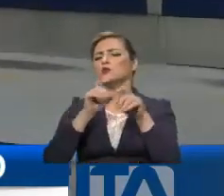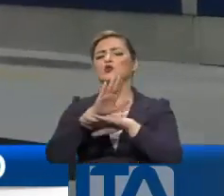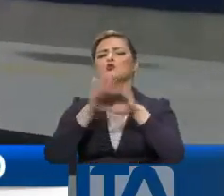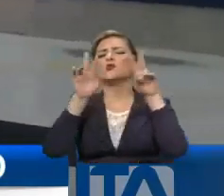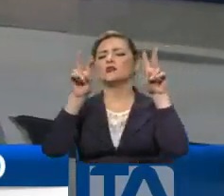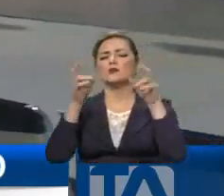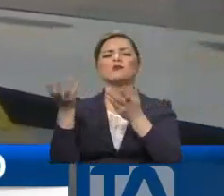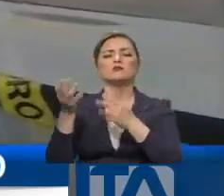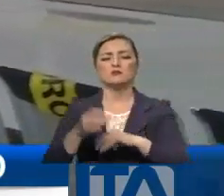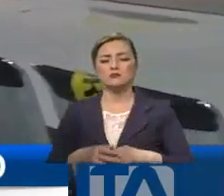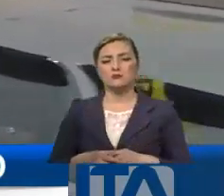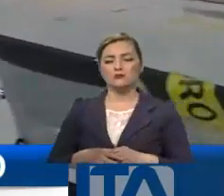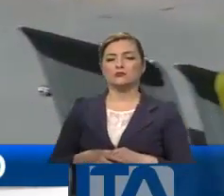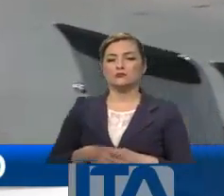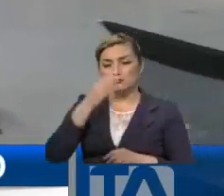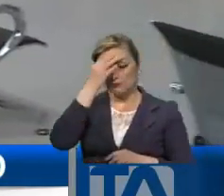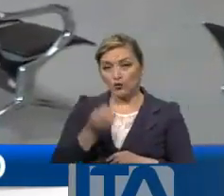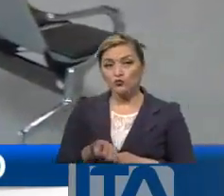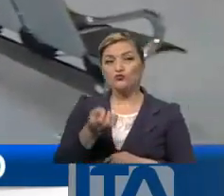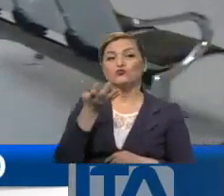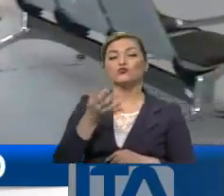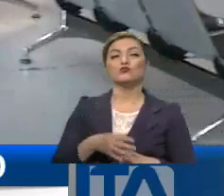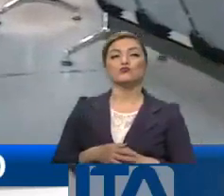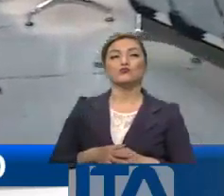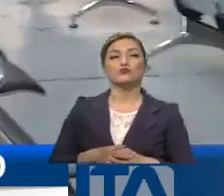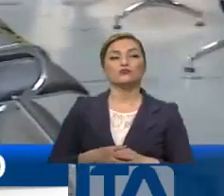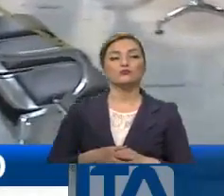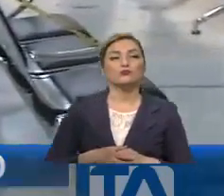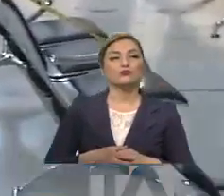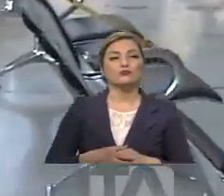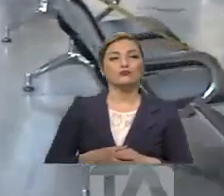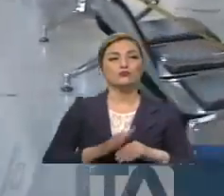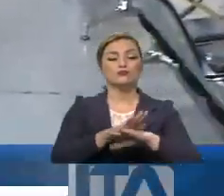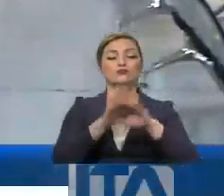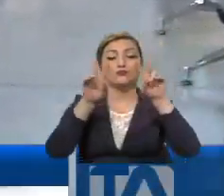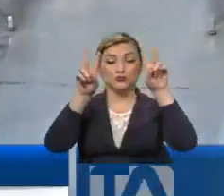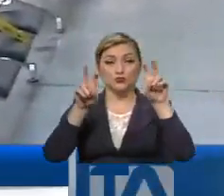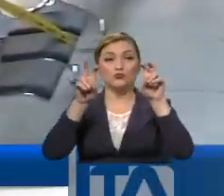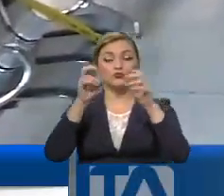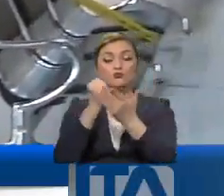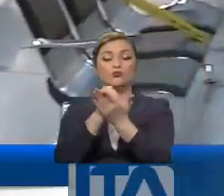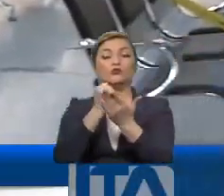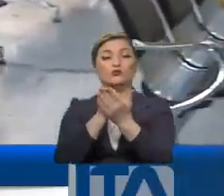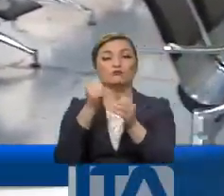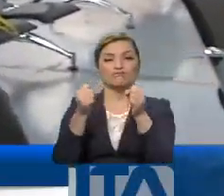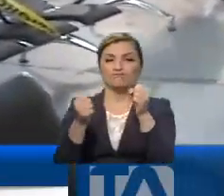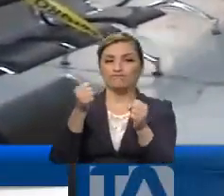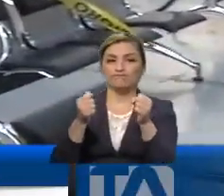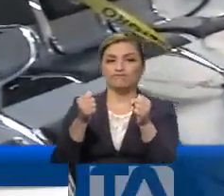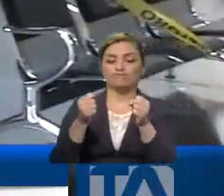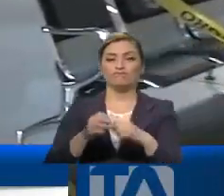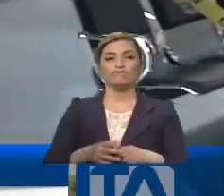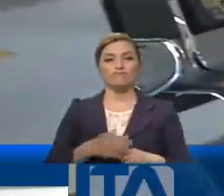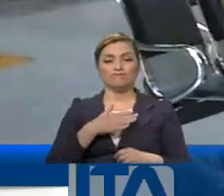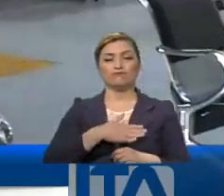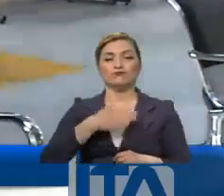este tema. Sebastián, muy buenos días. Cuéntanos un poquito sobre el tema de matriculación vehicular. Estamos en vivo, por